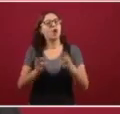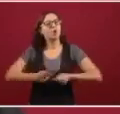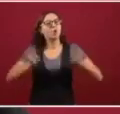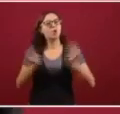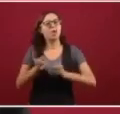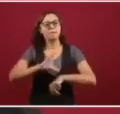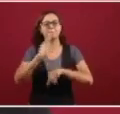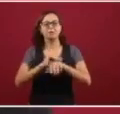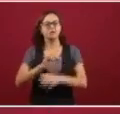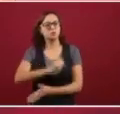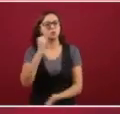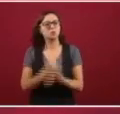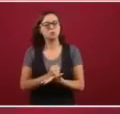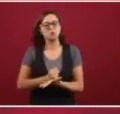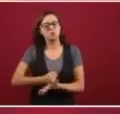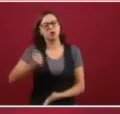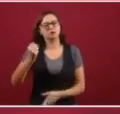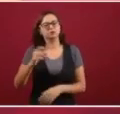hagan